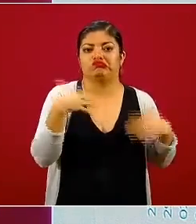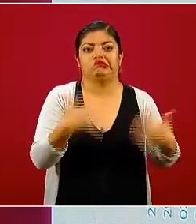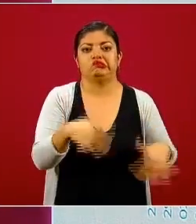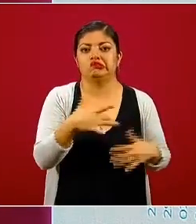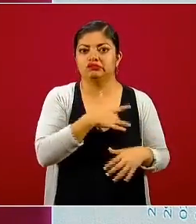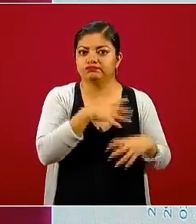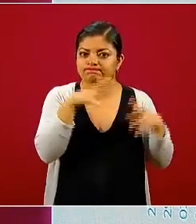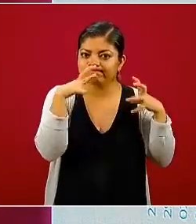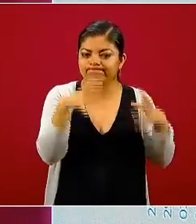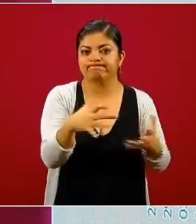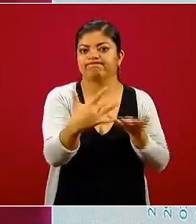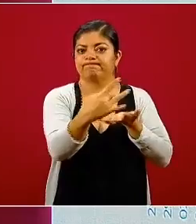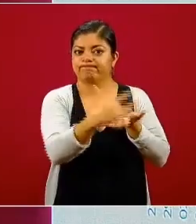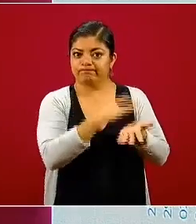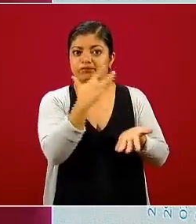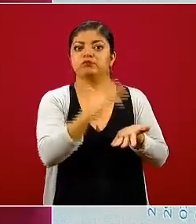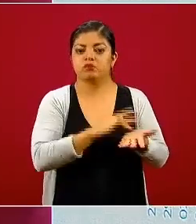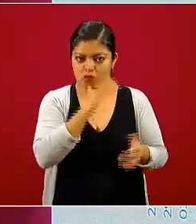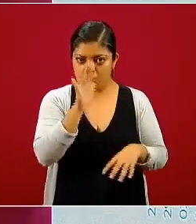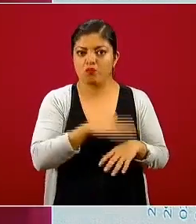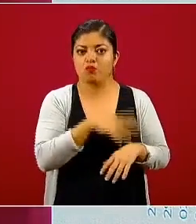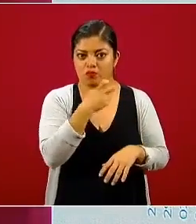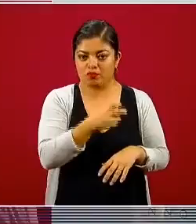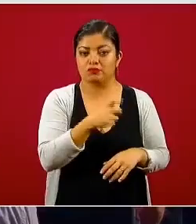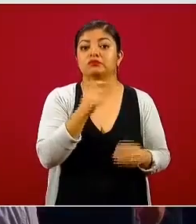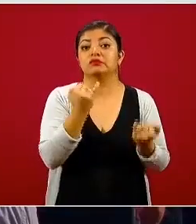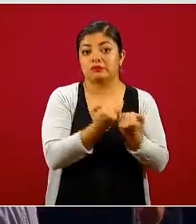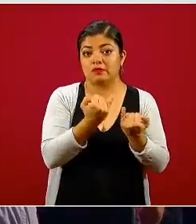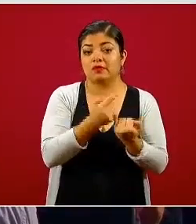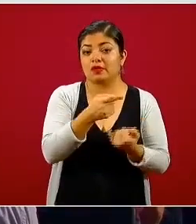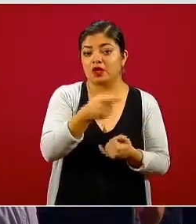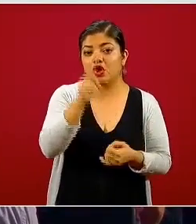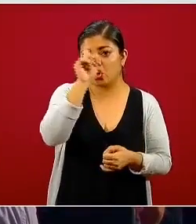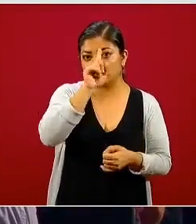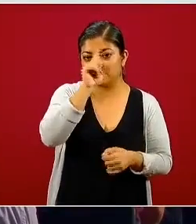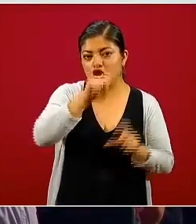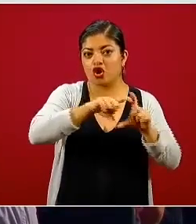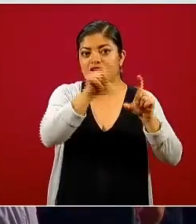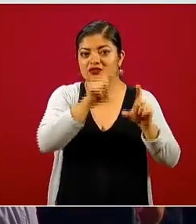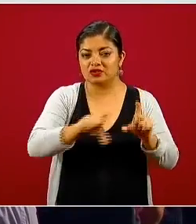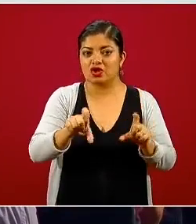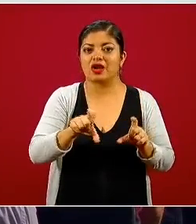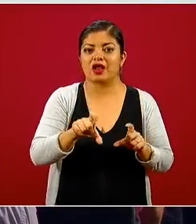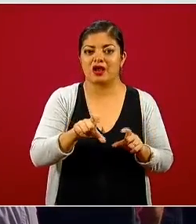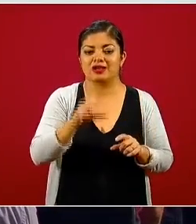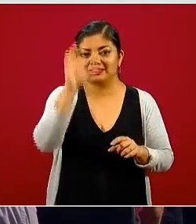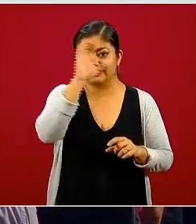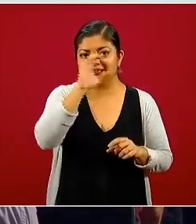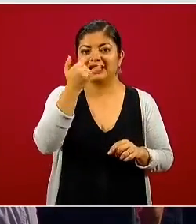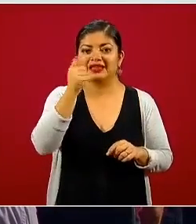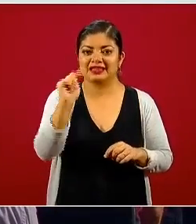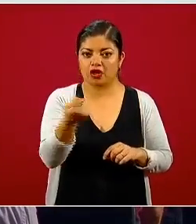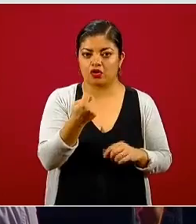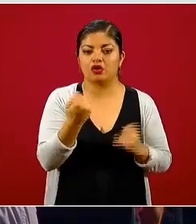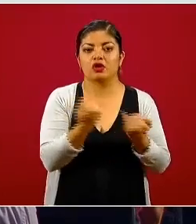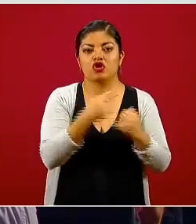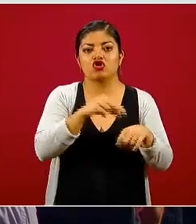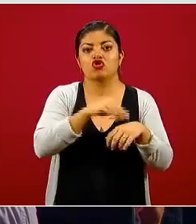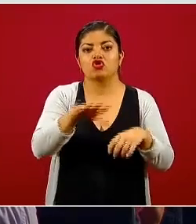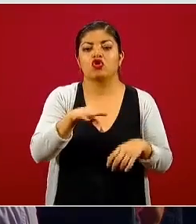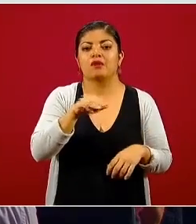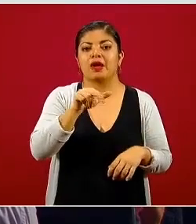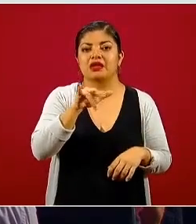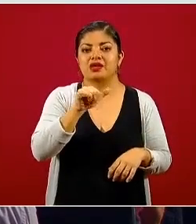luego destacada ayuda, y por supuesto al Consejo Nacional de Ciencia y Tecnología y a su directora, la doctora María Elena Álvarez